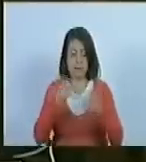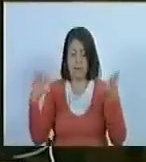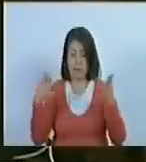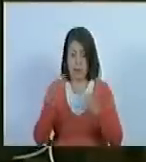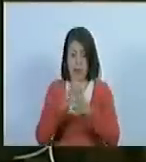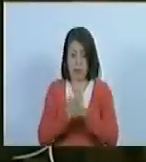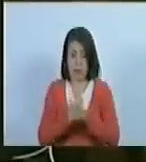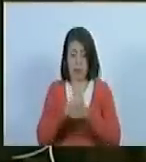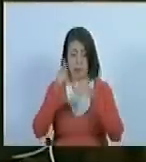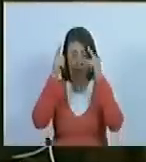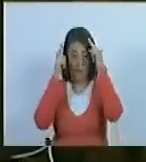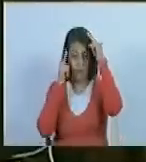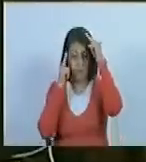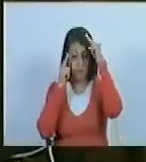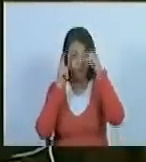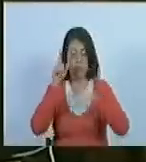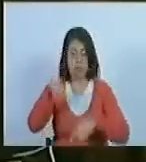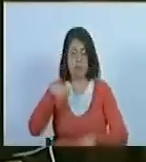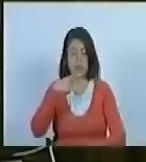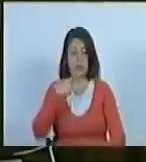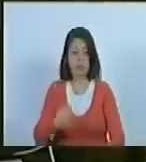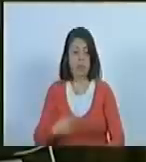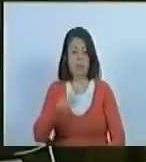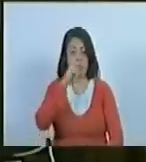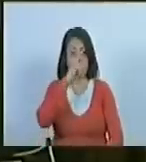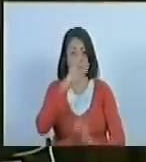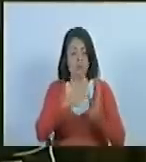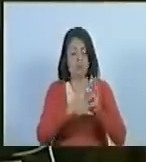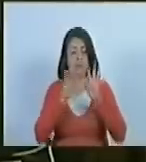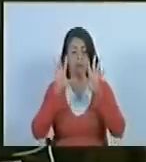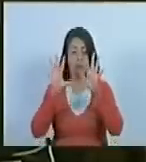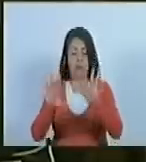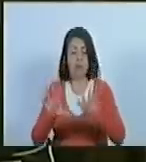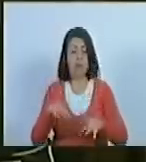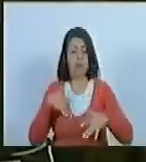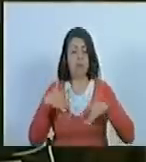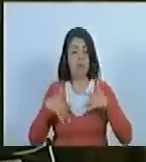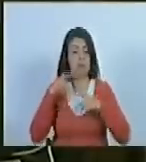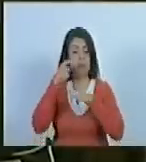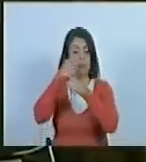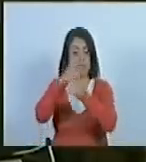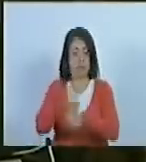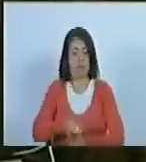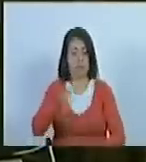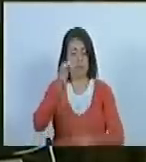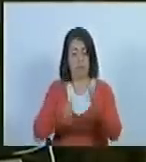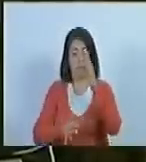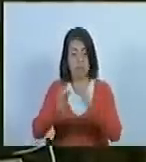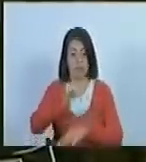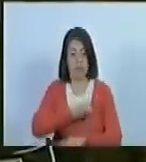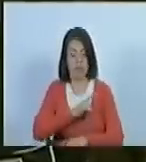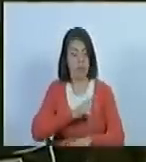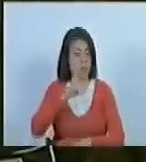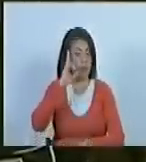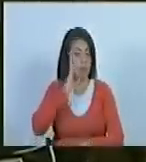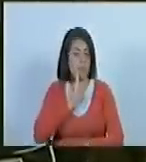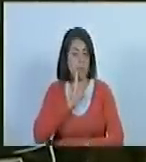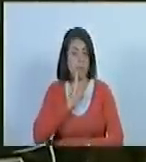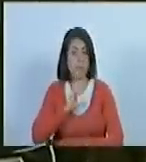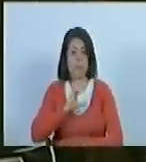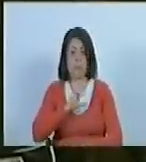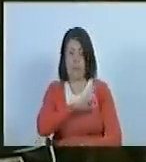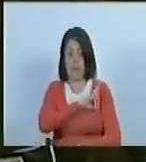querido comandante Chávez, también en el año 2010, en un acto de graduación de abogados de la Universidad Bolivariana,